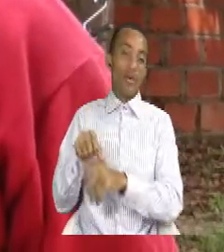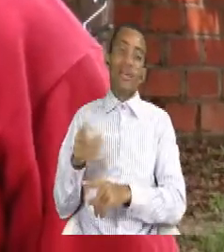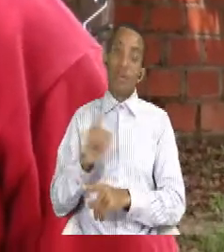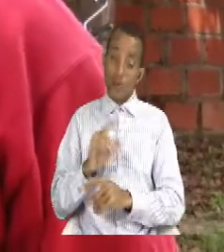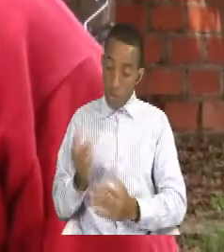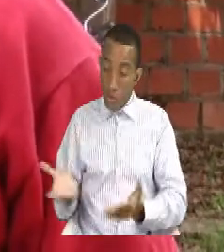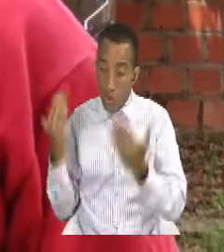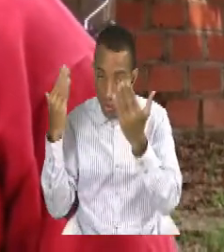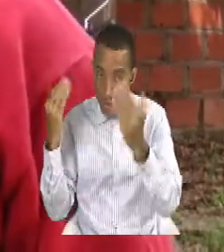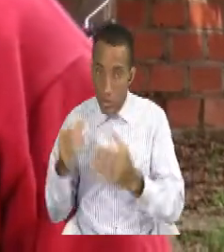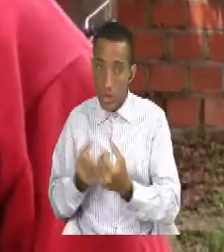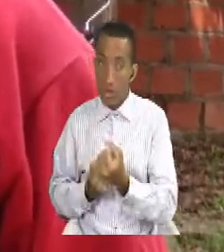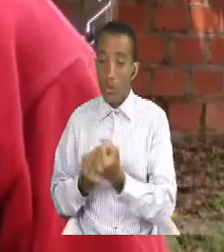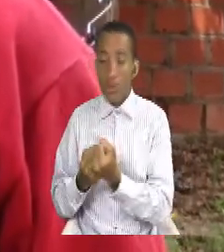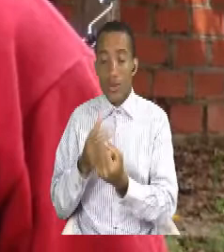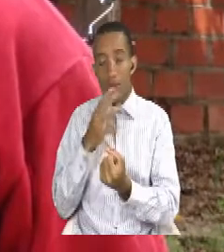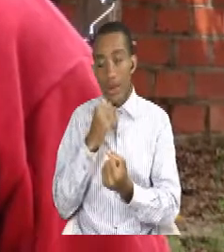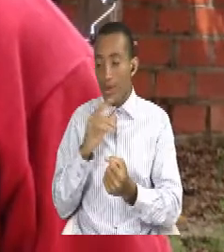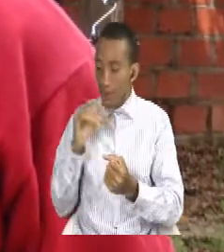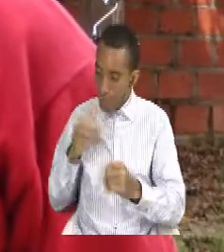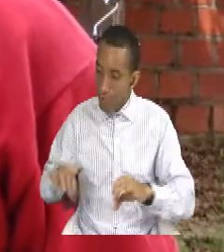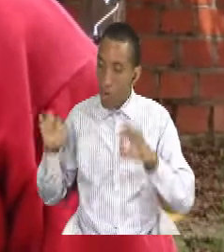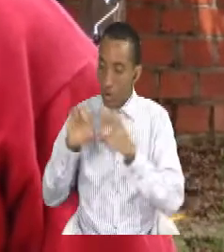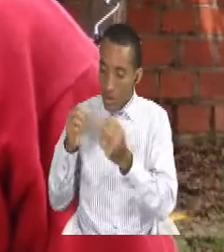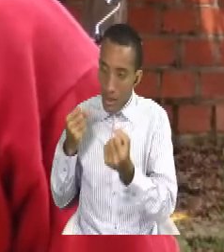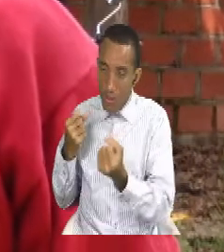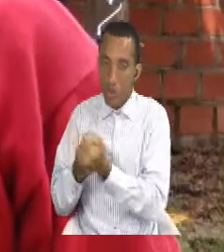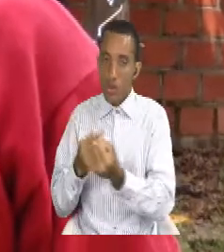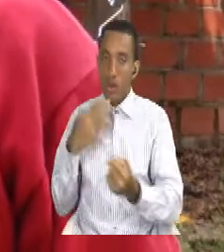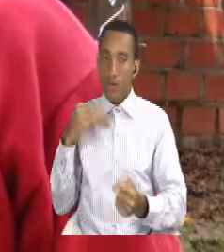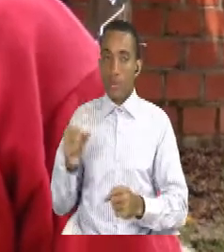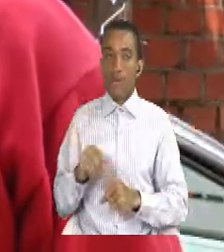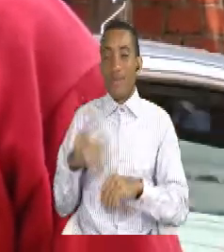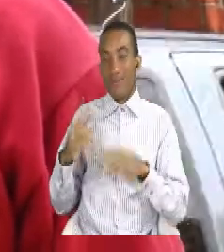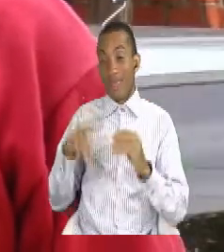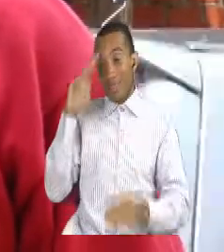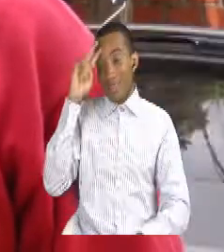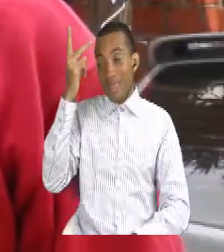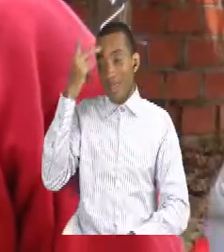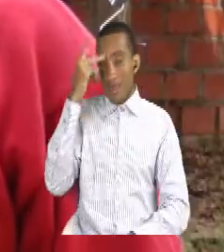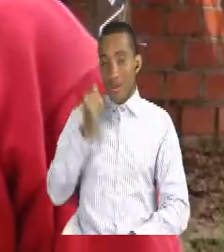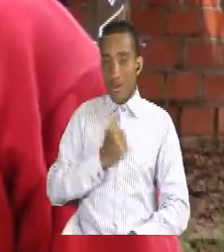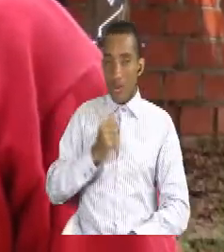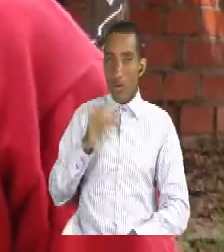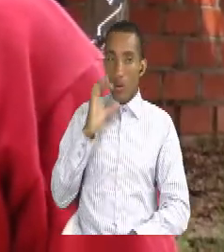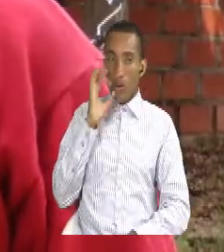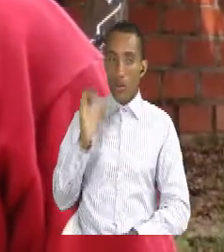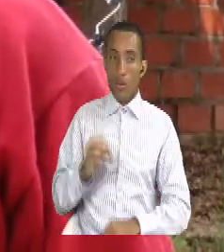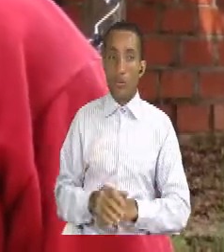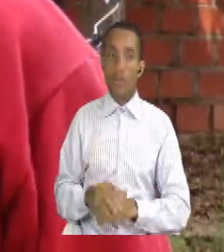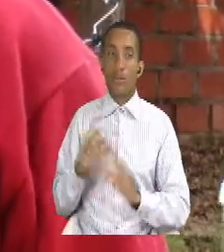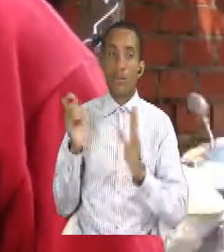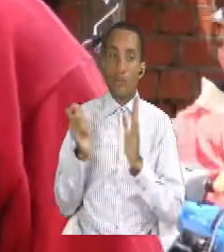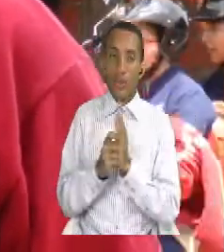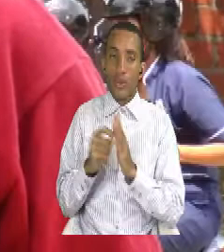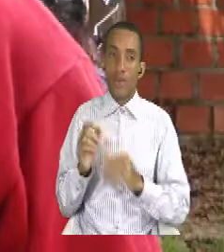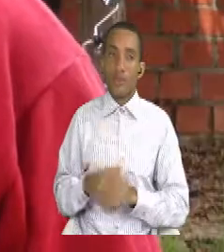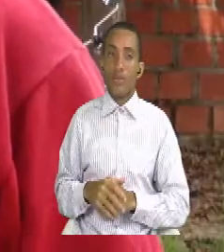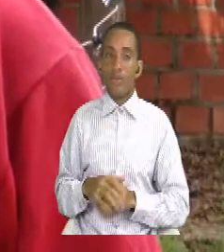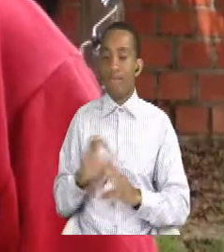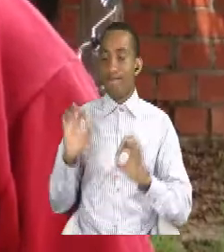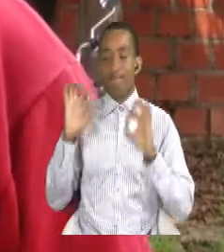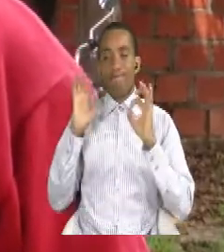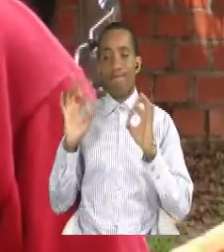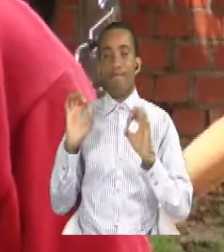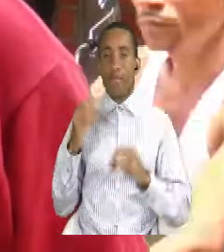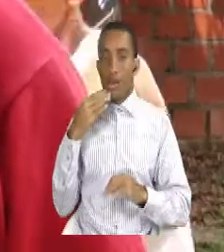no apoyamos tampoco. A veces cometemos errores como uno como hombre, pero excelente. La mujer,